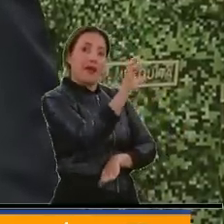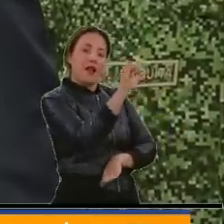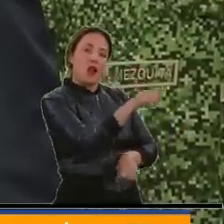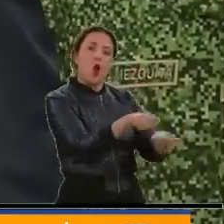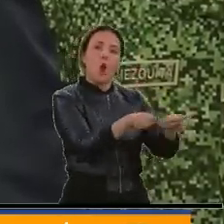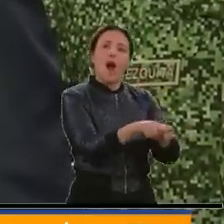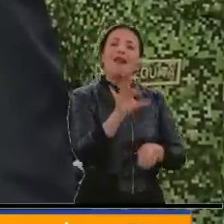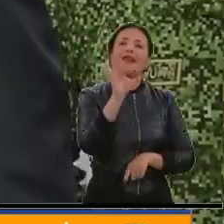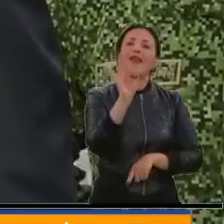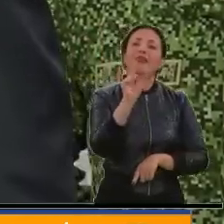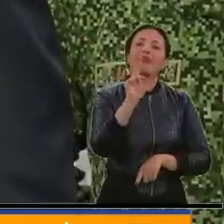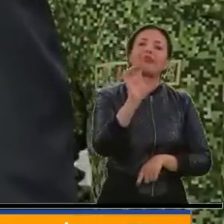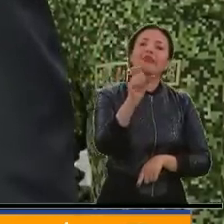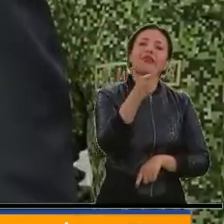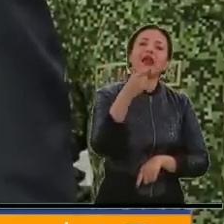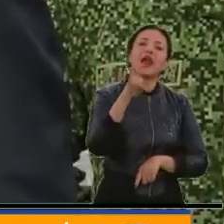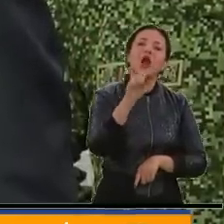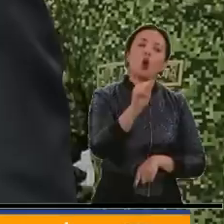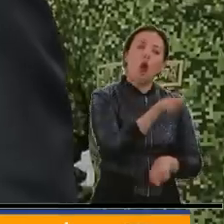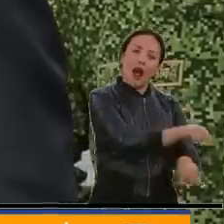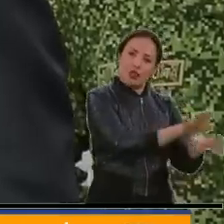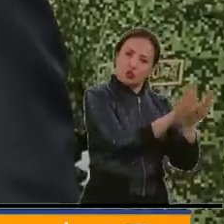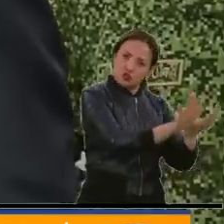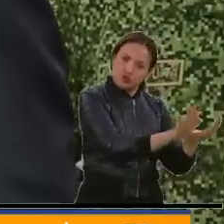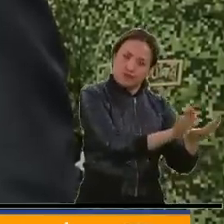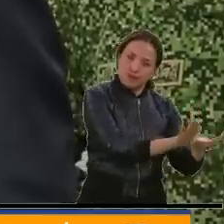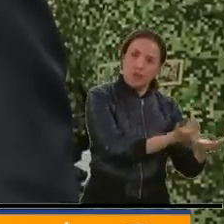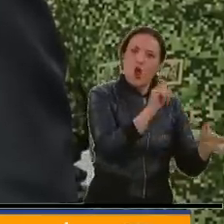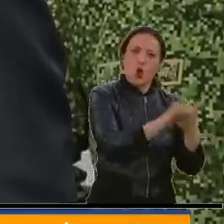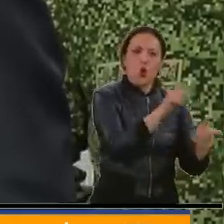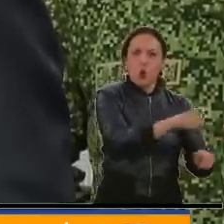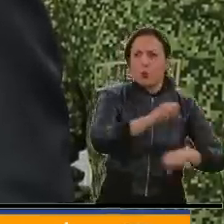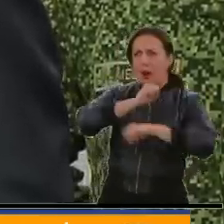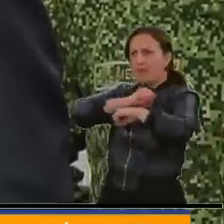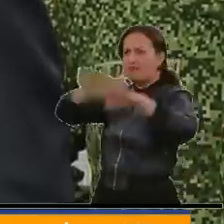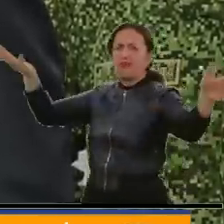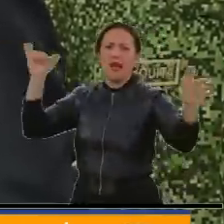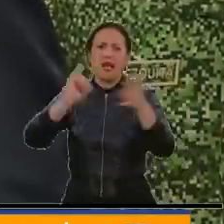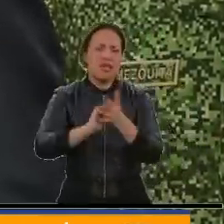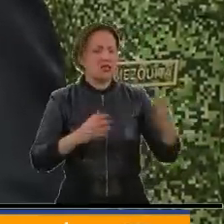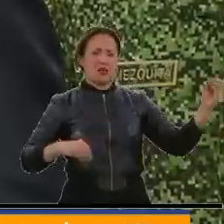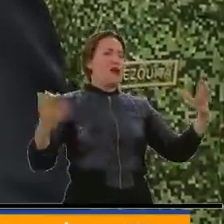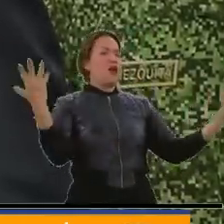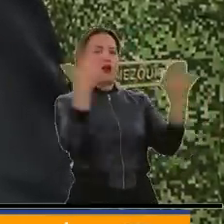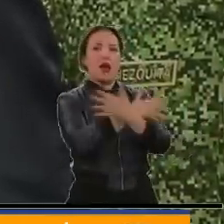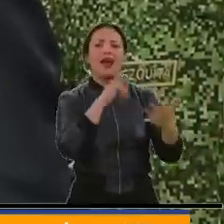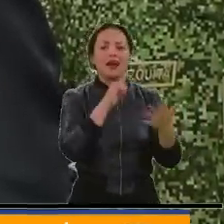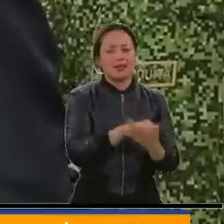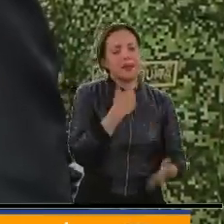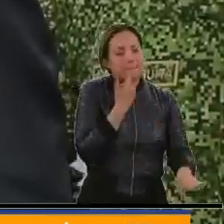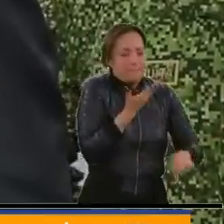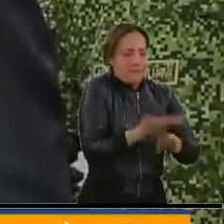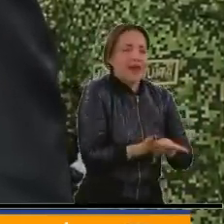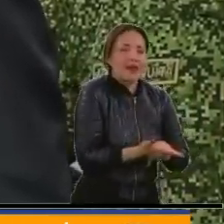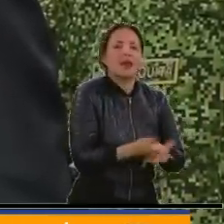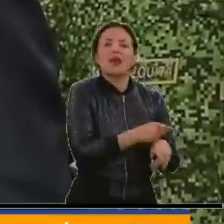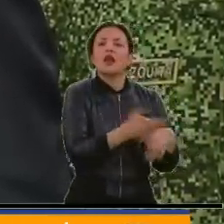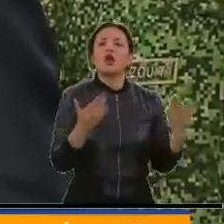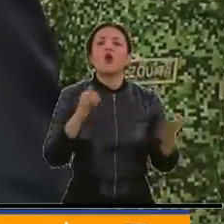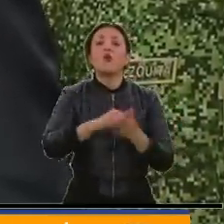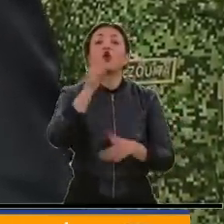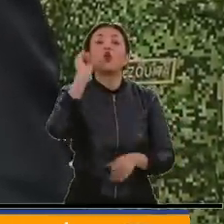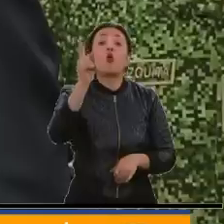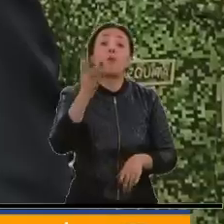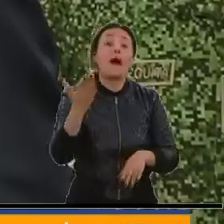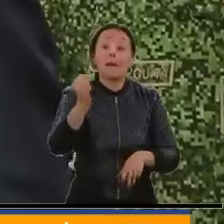de reconocimiento a la solicitud que motivó esta declaratoria, como lo acabamos de mencionar, la solicitud de las